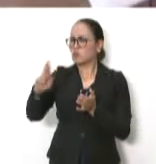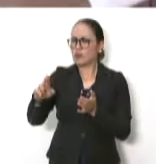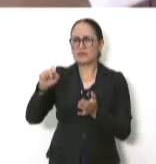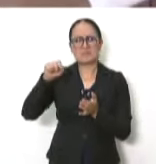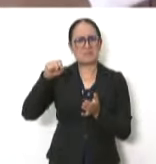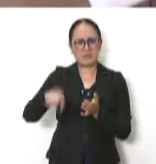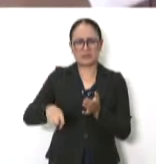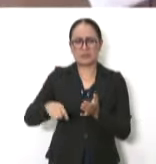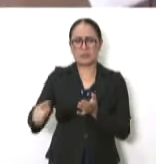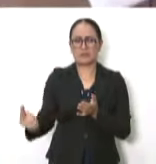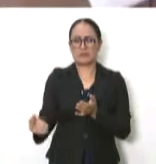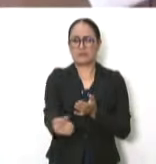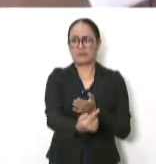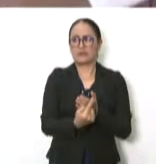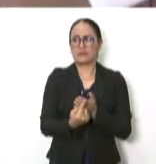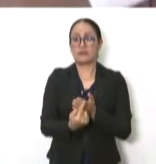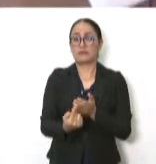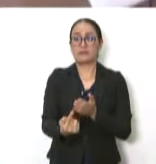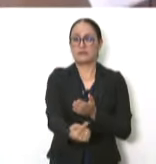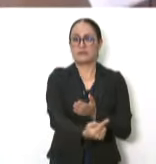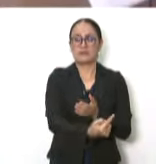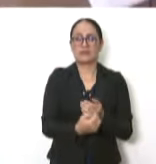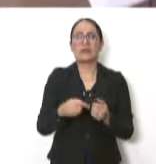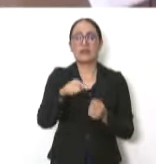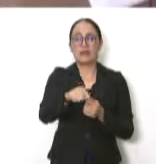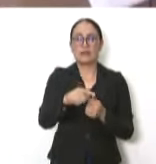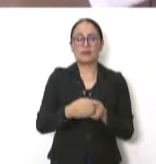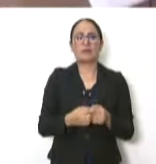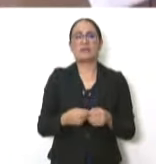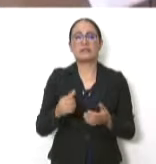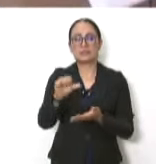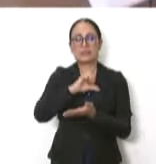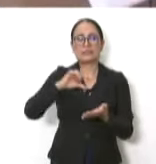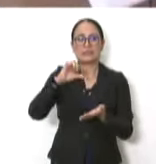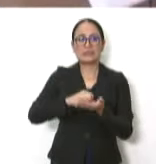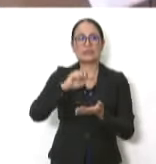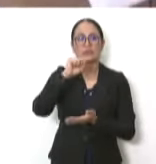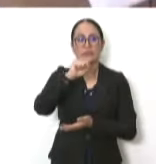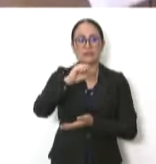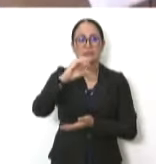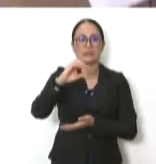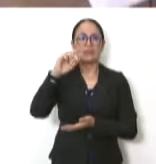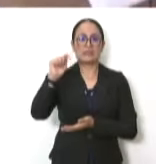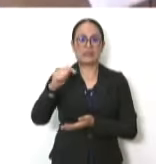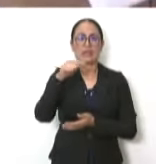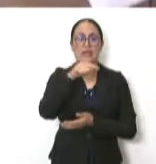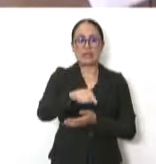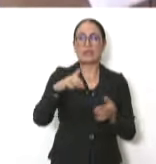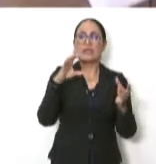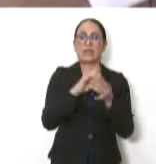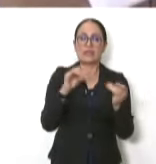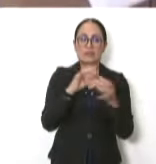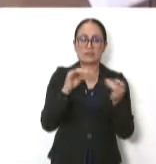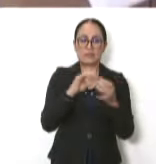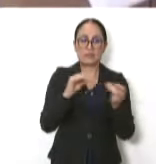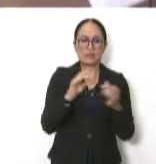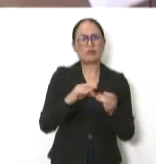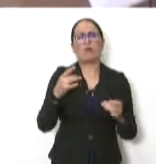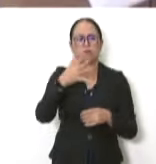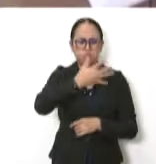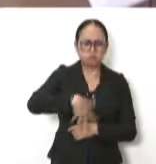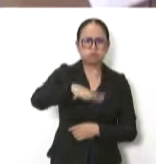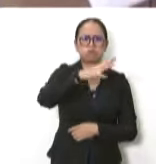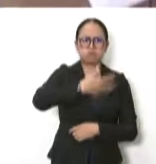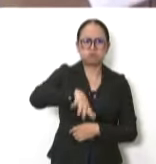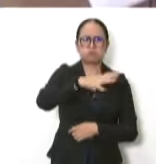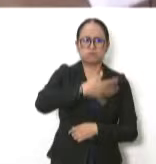y además turnó la solicitud a la Coordinación General de Centros SCT, la cual señaló que la búsqueda exhaustiva no